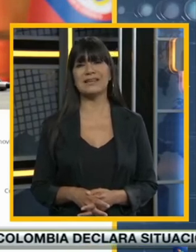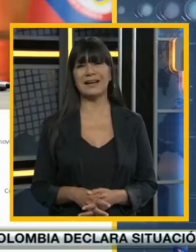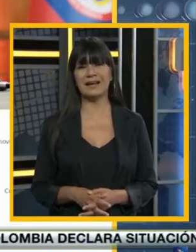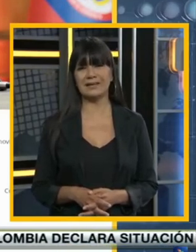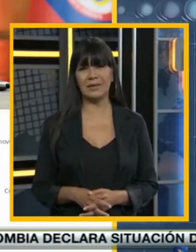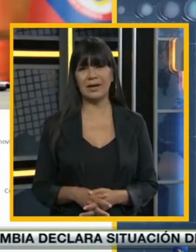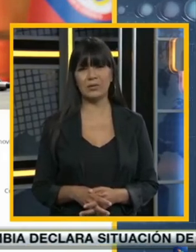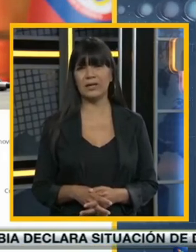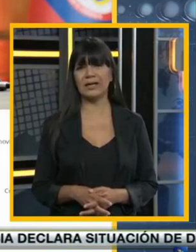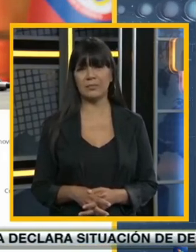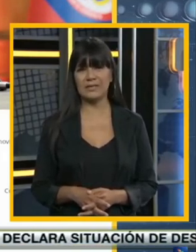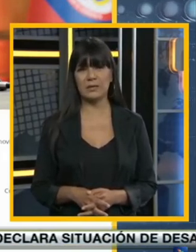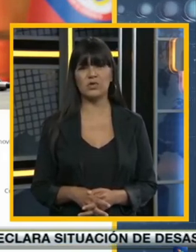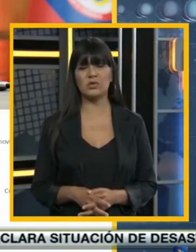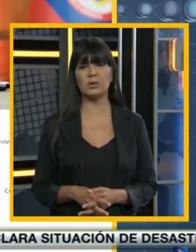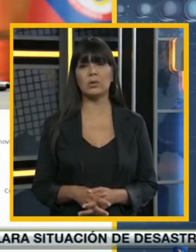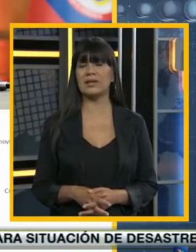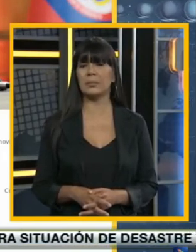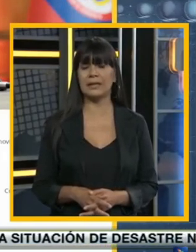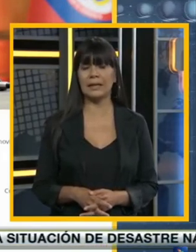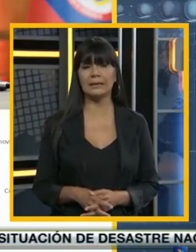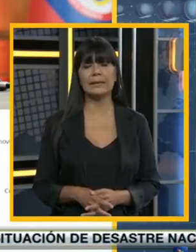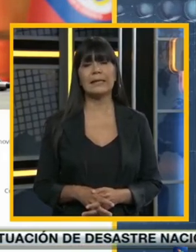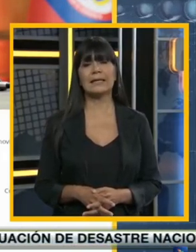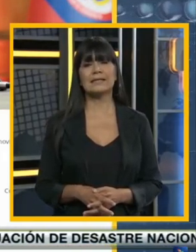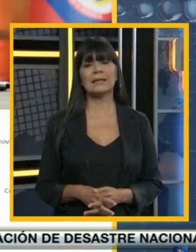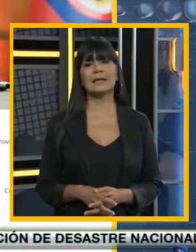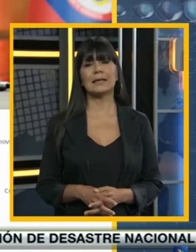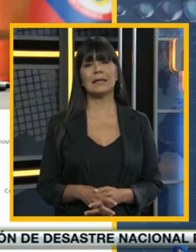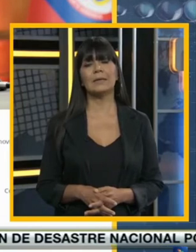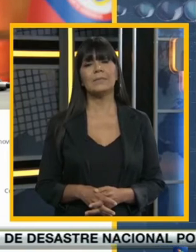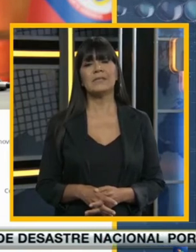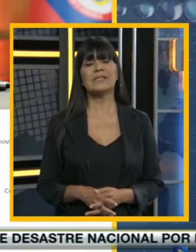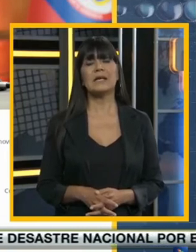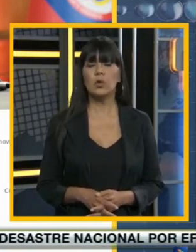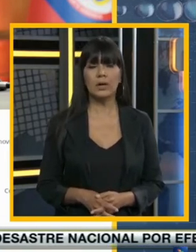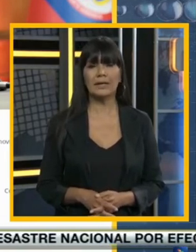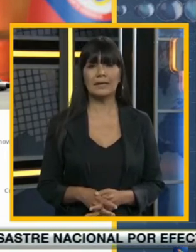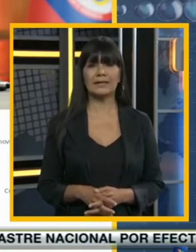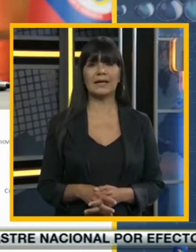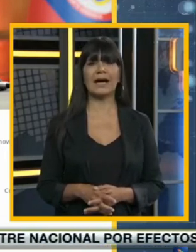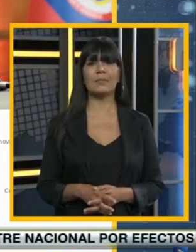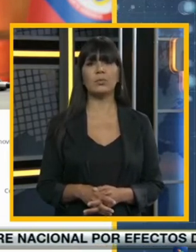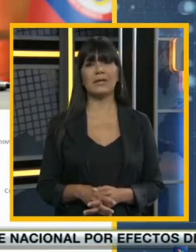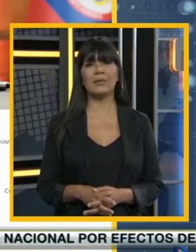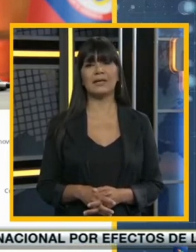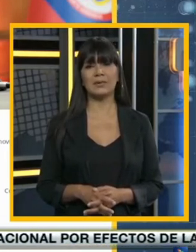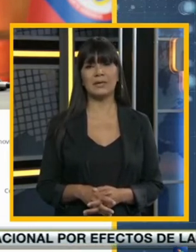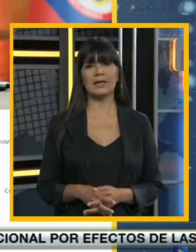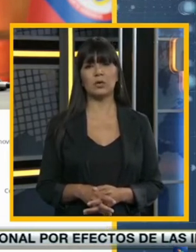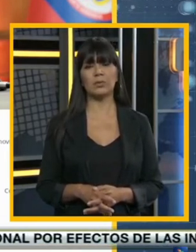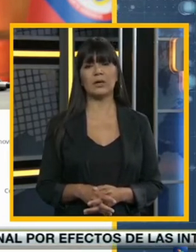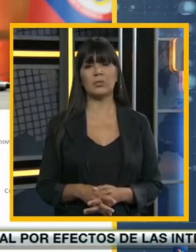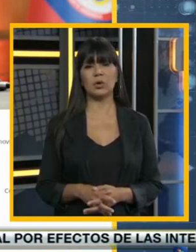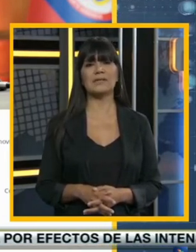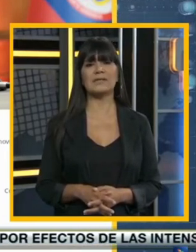objetivo no es atacar al trabajador, al campesino, sino al dueño del capital, que es el que se lucra de esta abominable